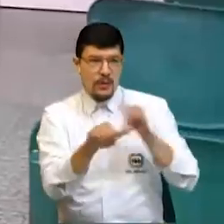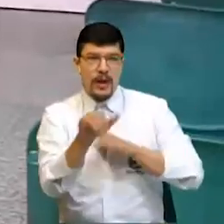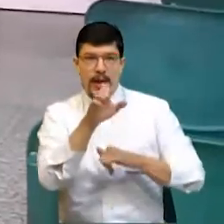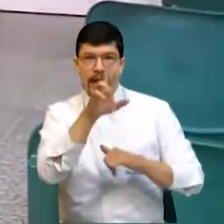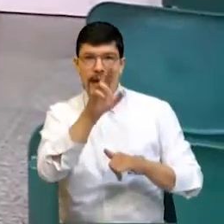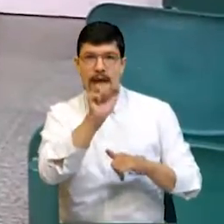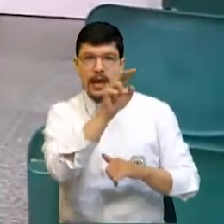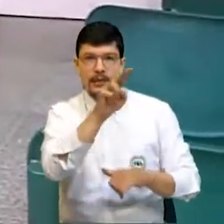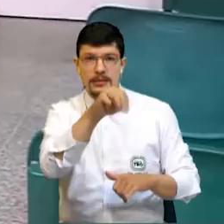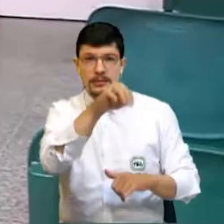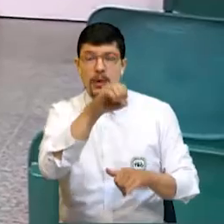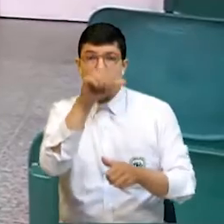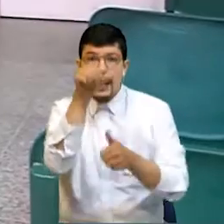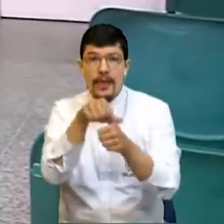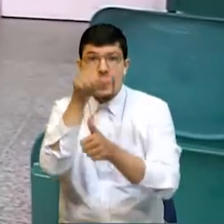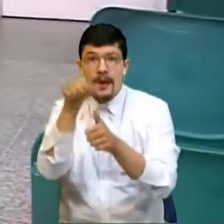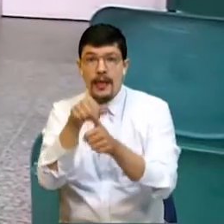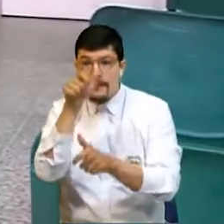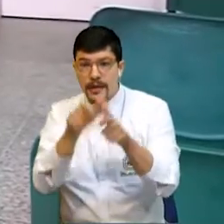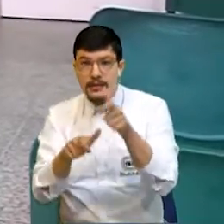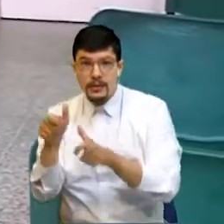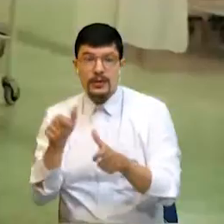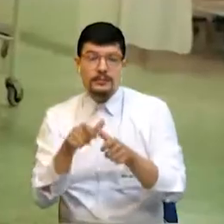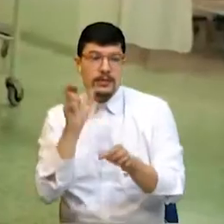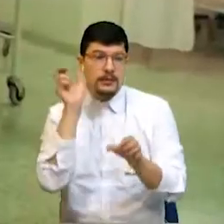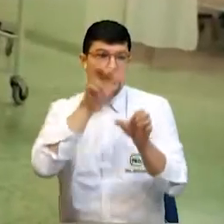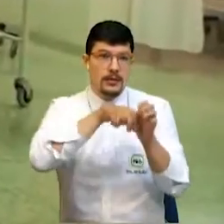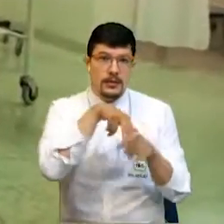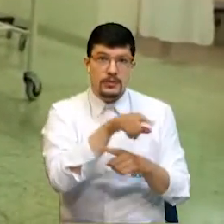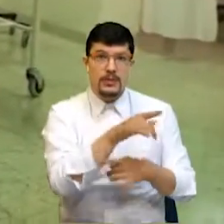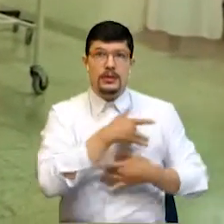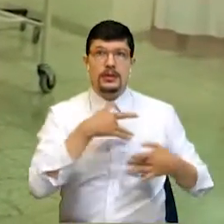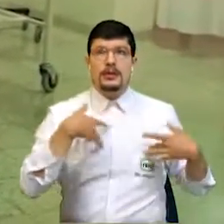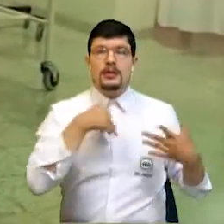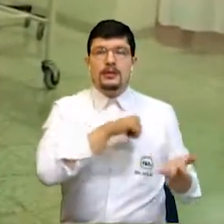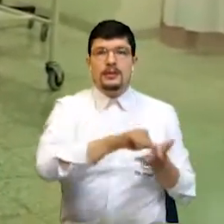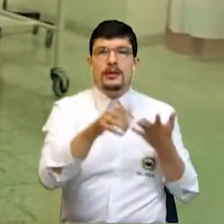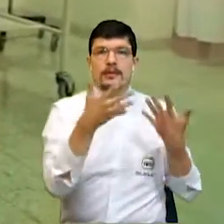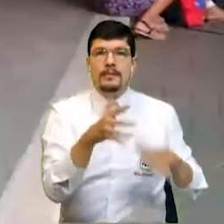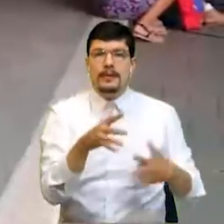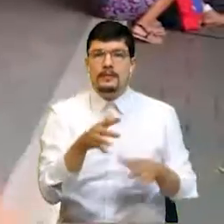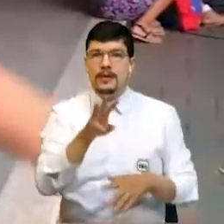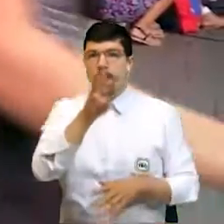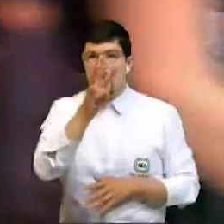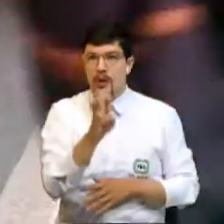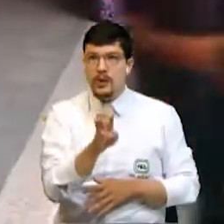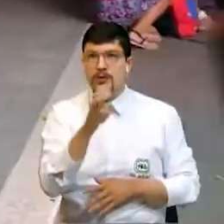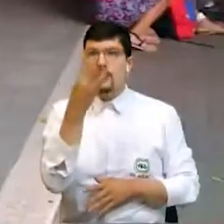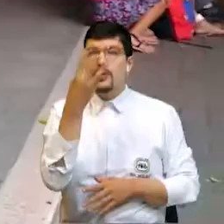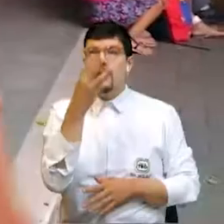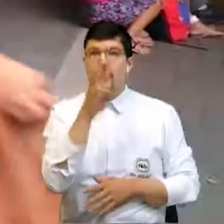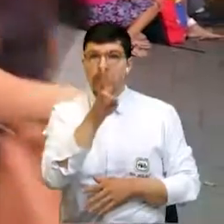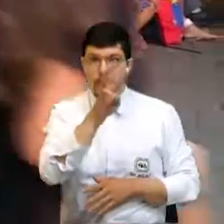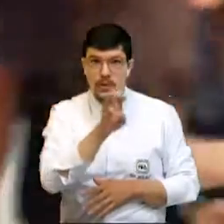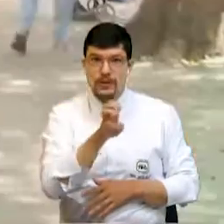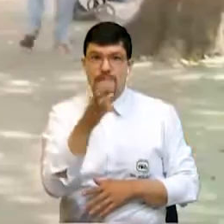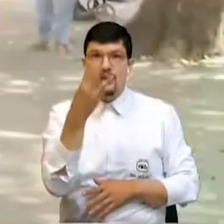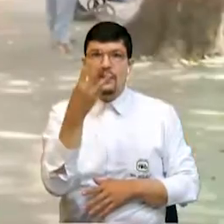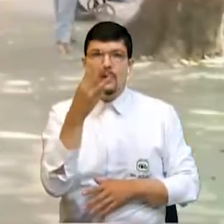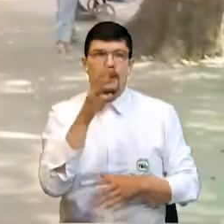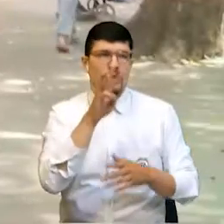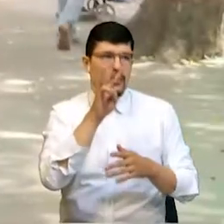cada persona afiliada al sistema subsidiado de salud le cuesta al país cerca de 830 mil pesos al